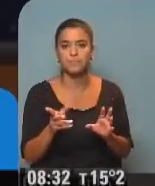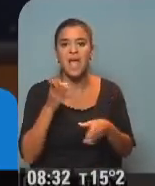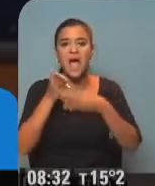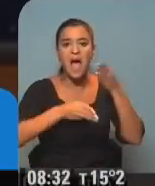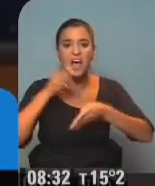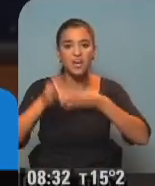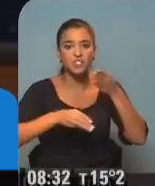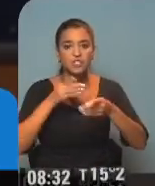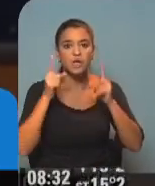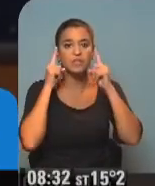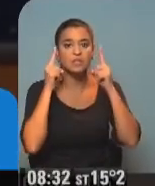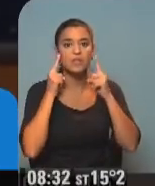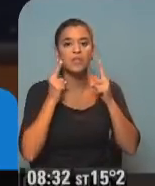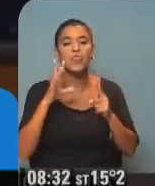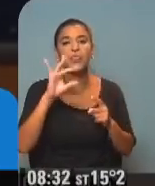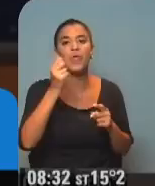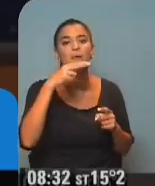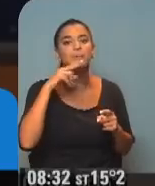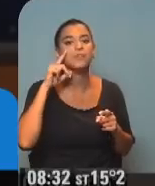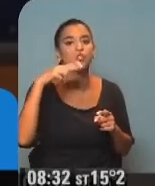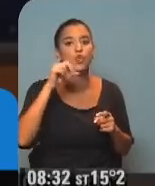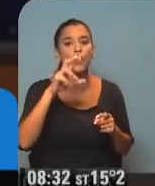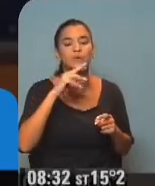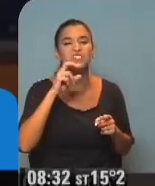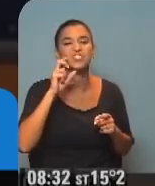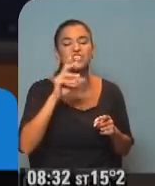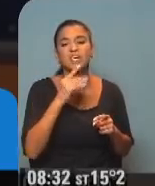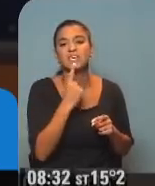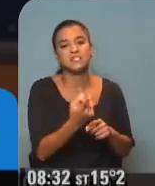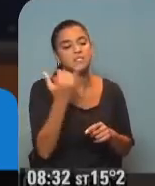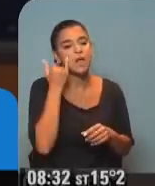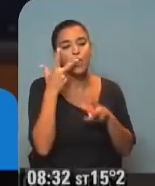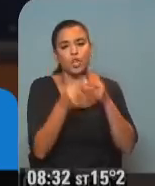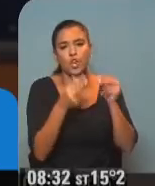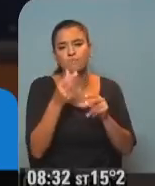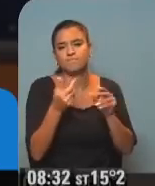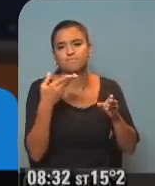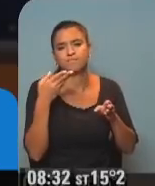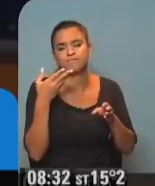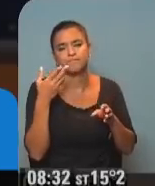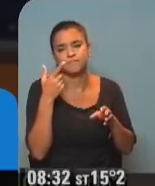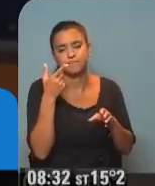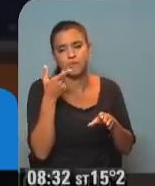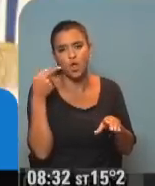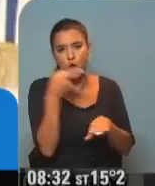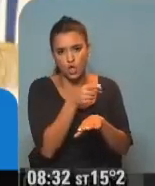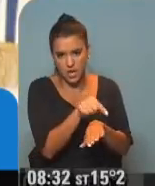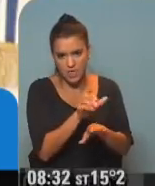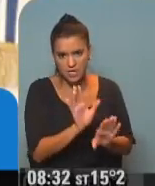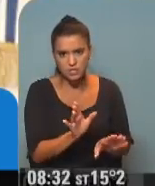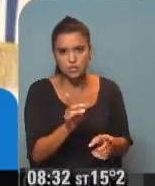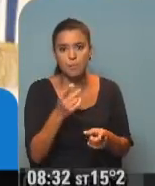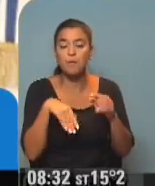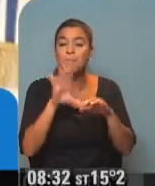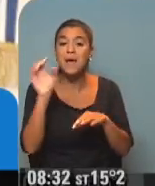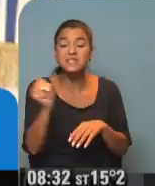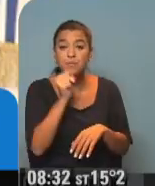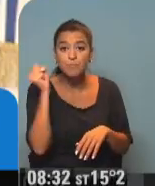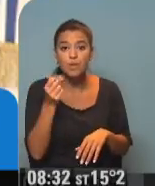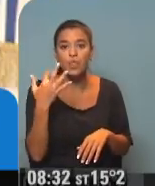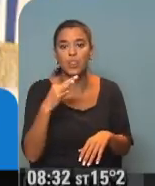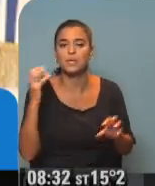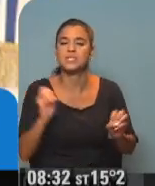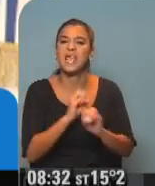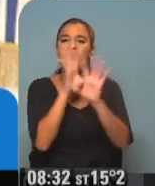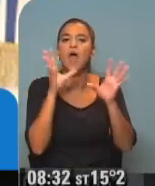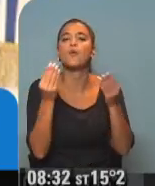al rabino Davidovich es una agresión que merece el repudio, como ya se ha hecho en distintos ámbitos del marco político, pero también, lo más importante, merece ser